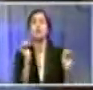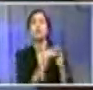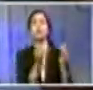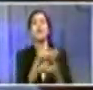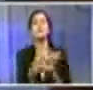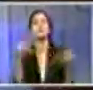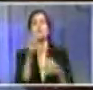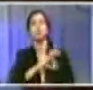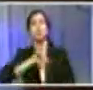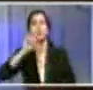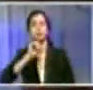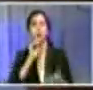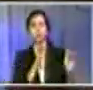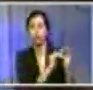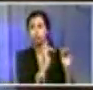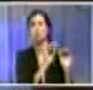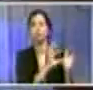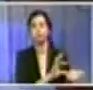Socialista.